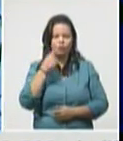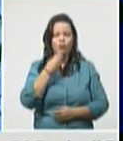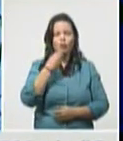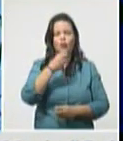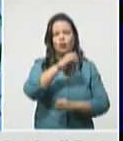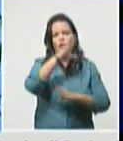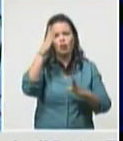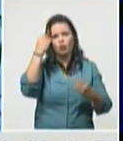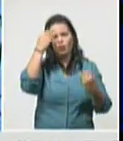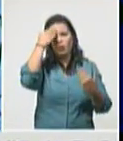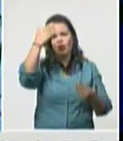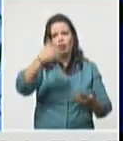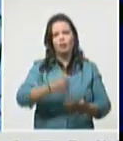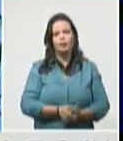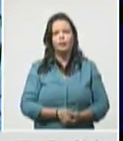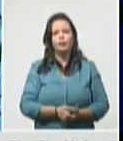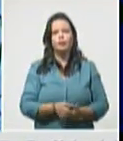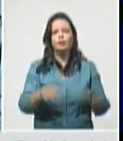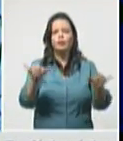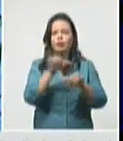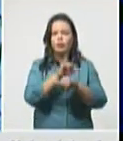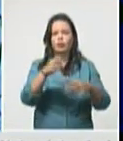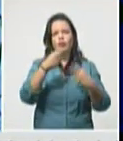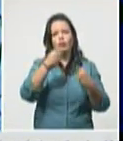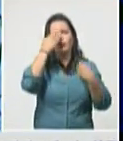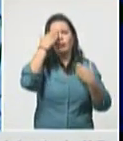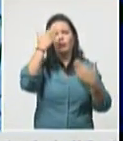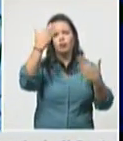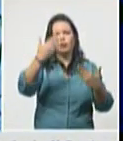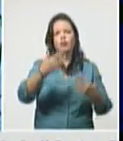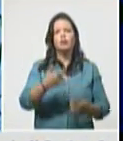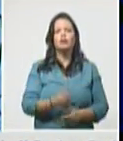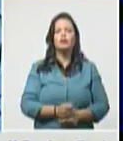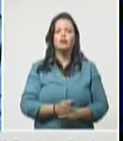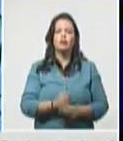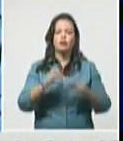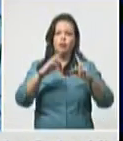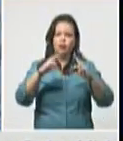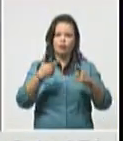agradecimiento también vaya para usted, doctor, y para todos los que nos siguen. Devolvemos la señal a los estudios centrales.